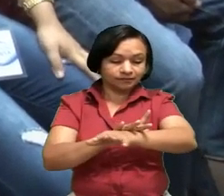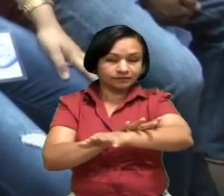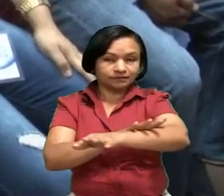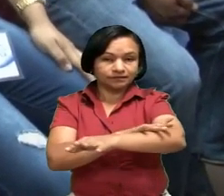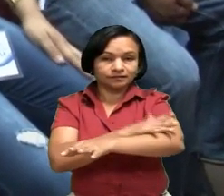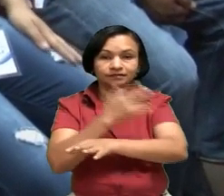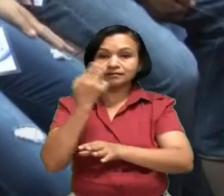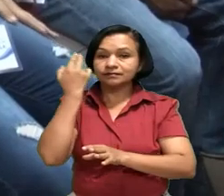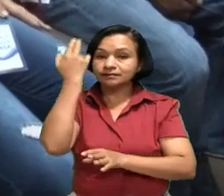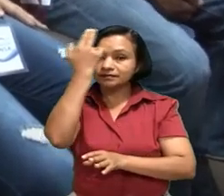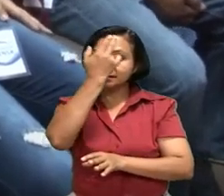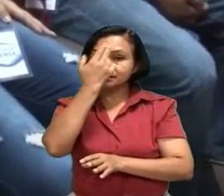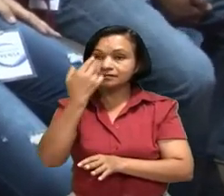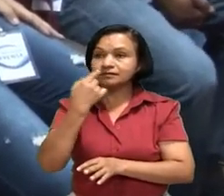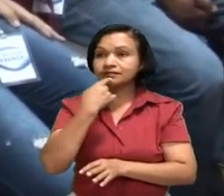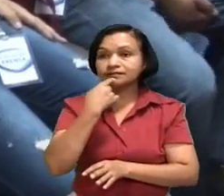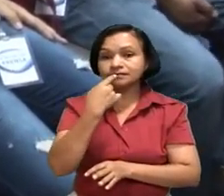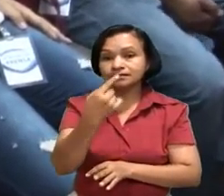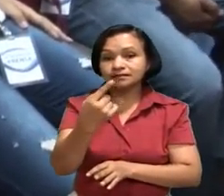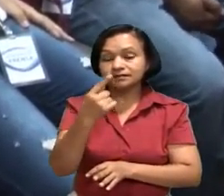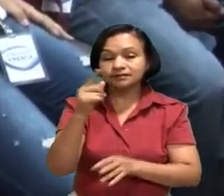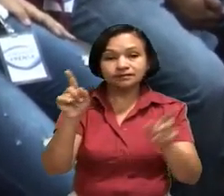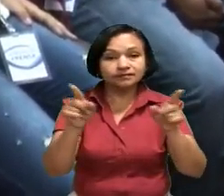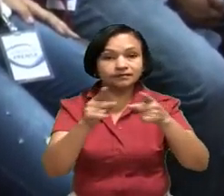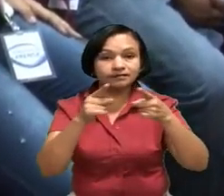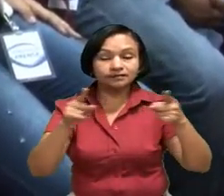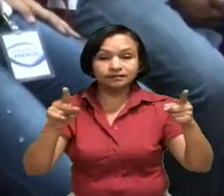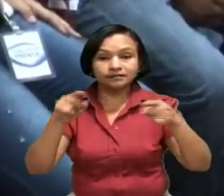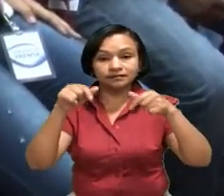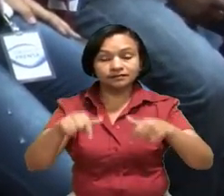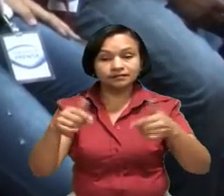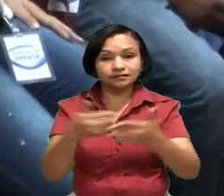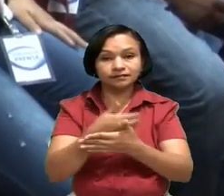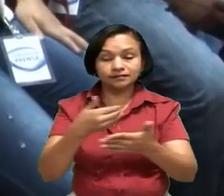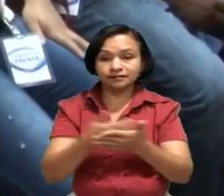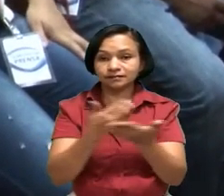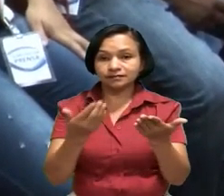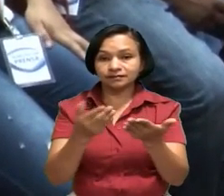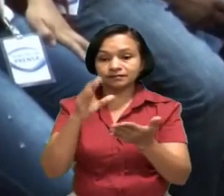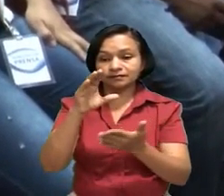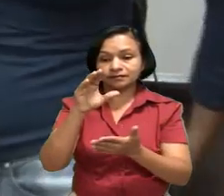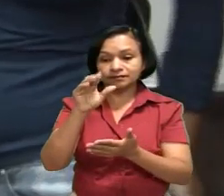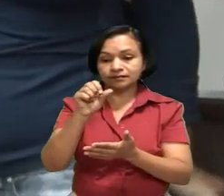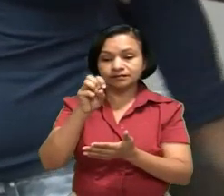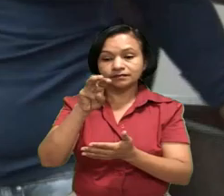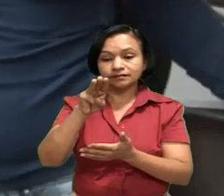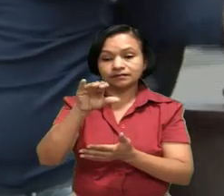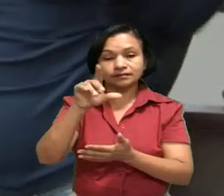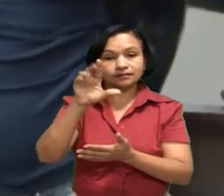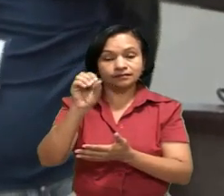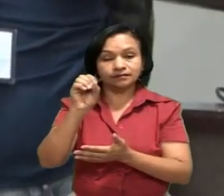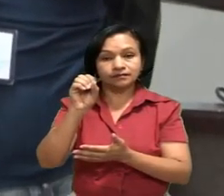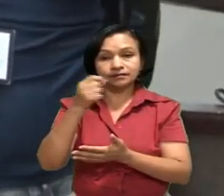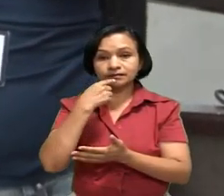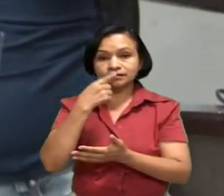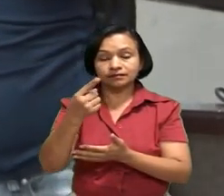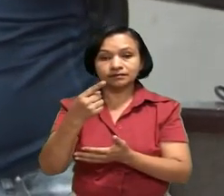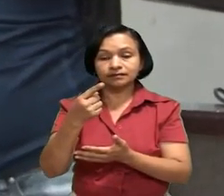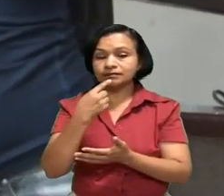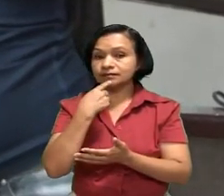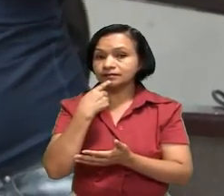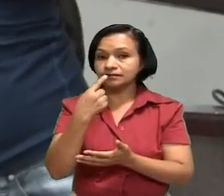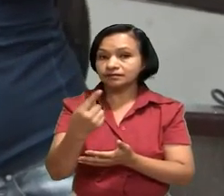preguntaron que qué opinaba sobre la sobre la música actual y entonces camilo sesto dijo en él literalmente